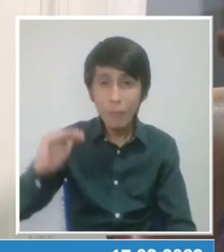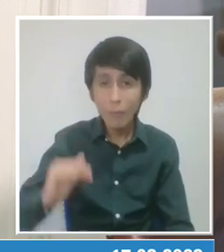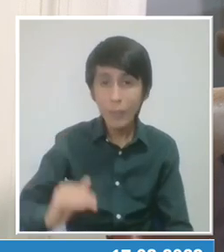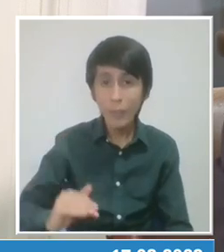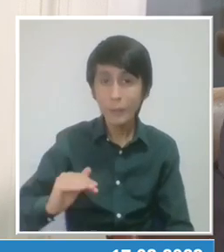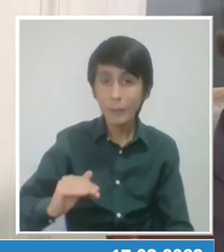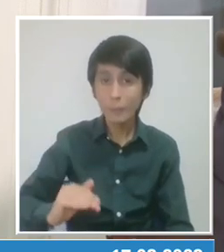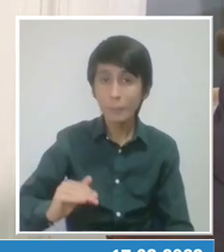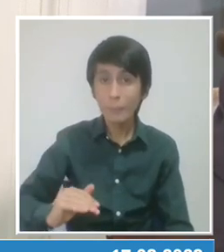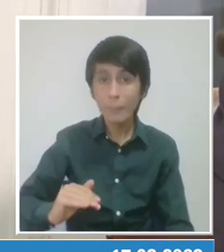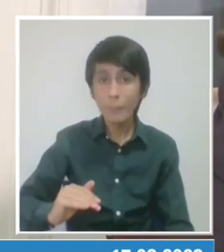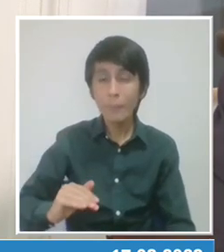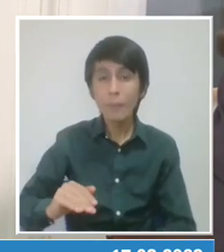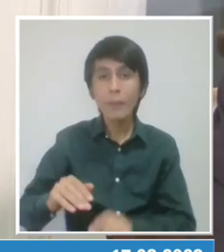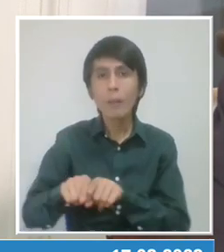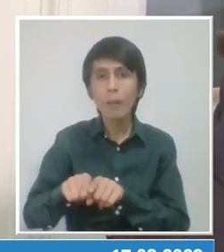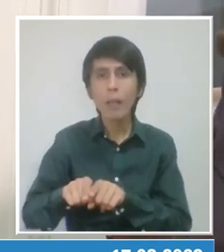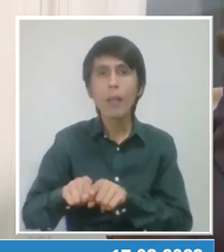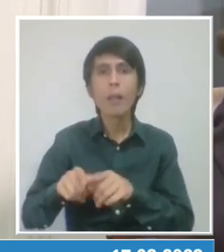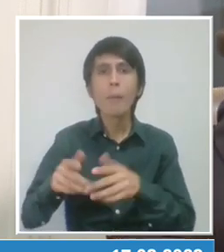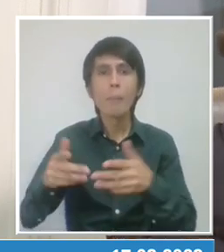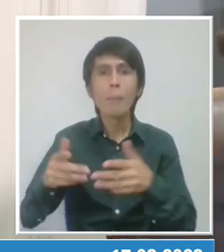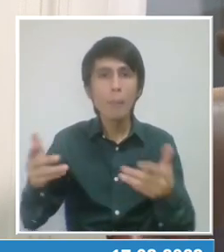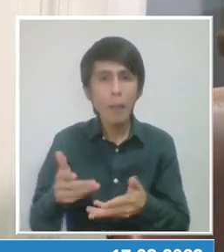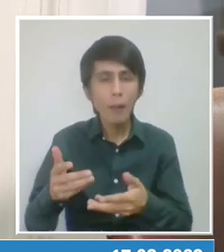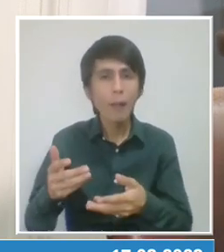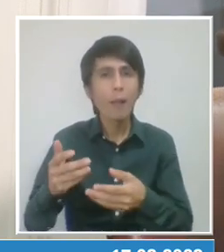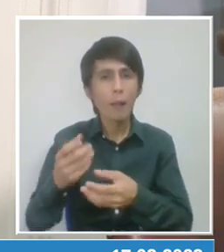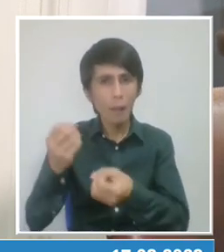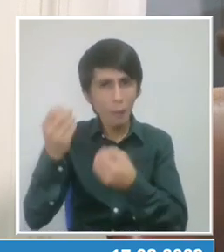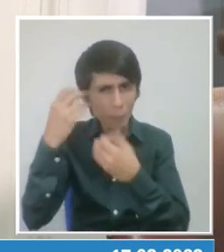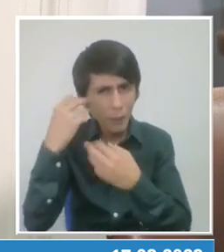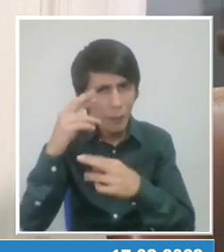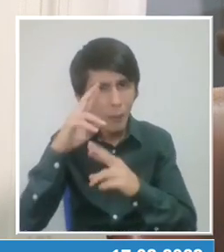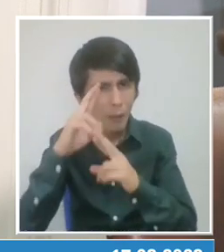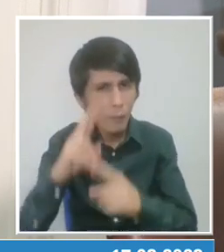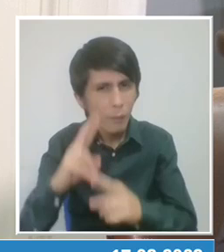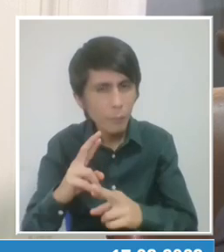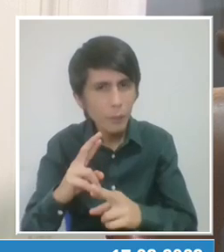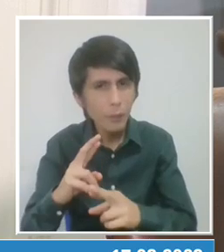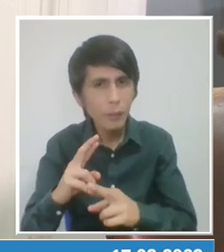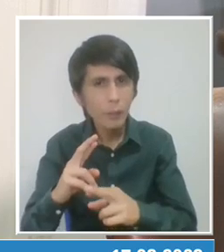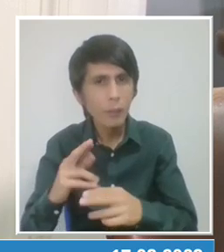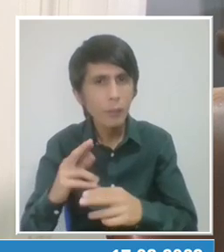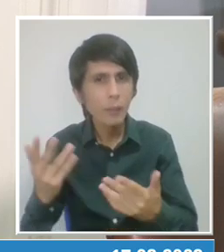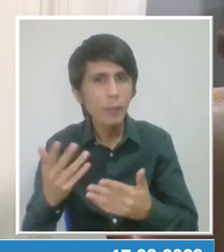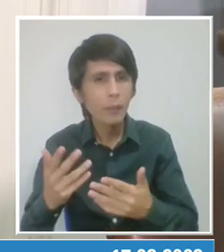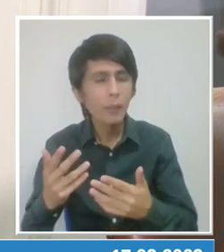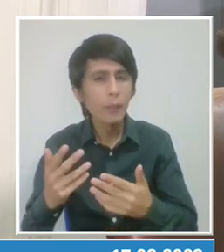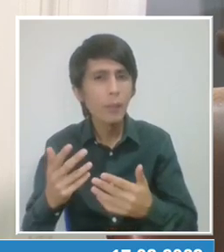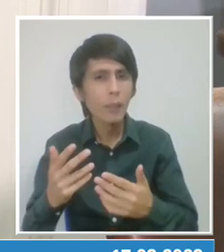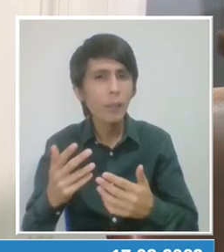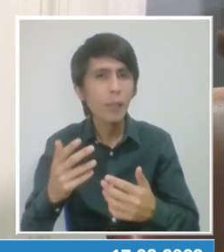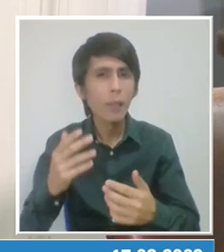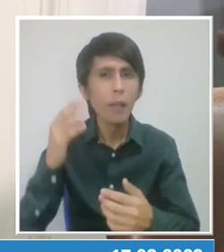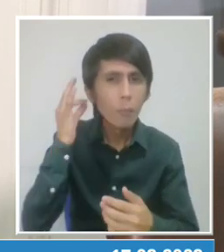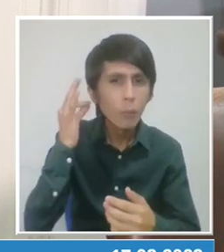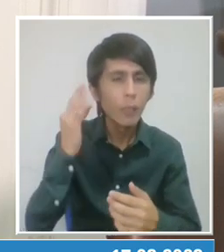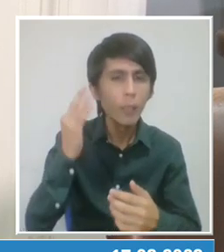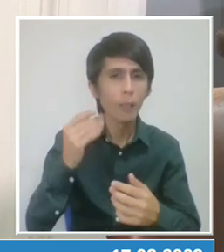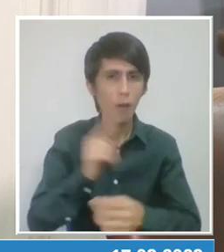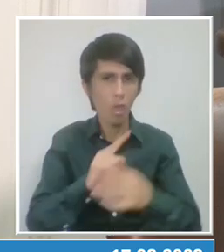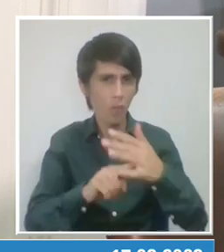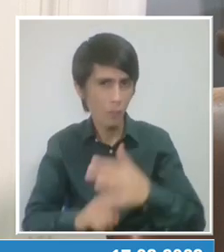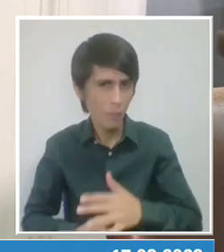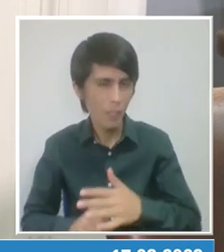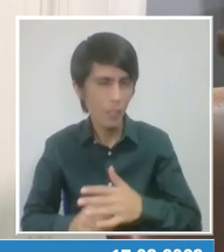a respetar a la mujer y decir, es igual que los varones, y no discrimines, ¿no?, porque eso